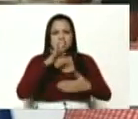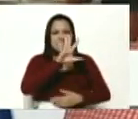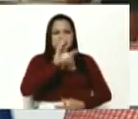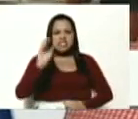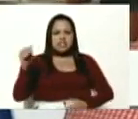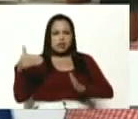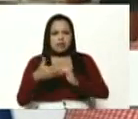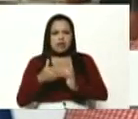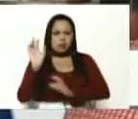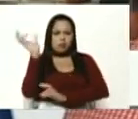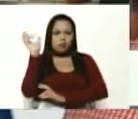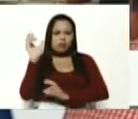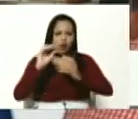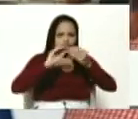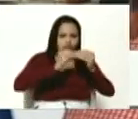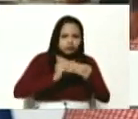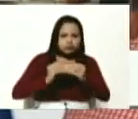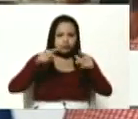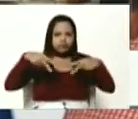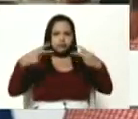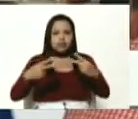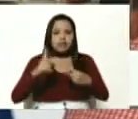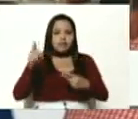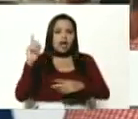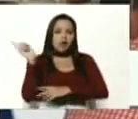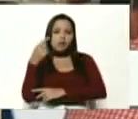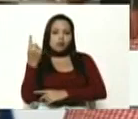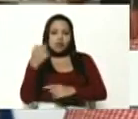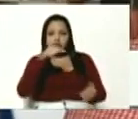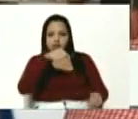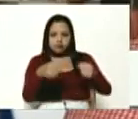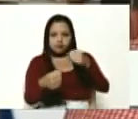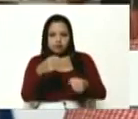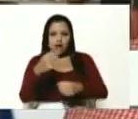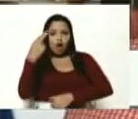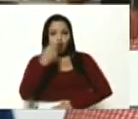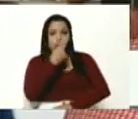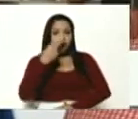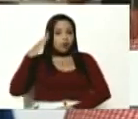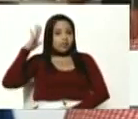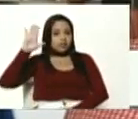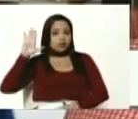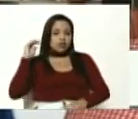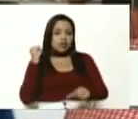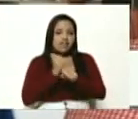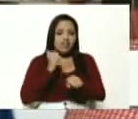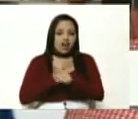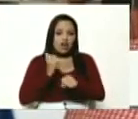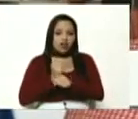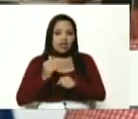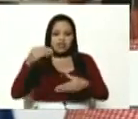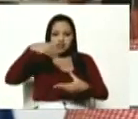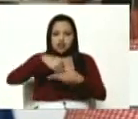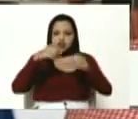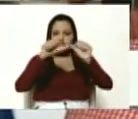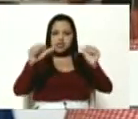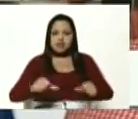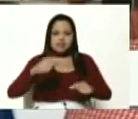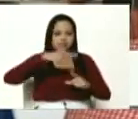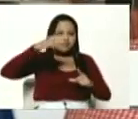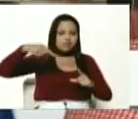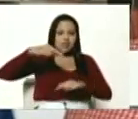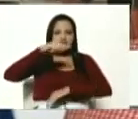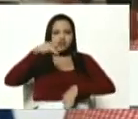recuperados también ambulancias y vehículos todo esto con el compromiso de la clase obrera del sistema eléctrico nacional también